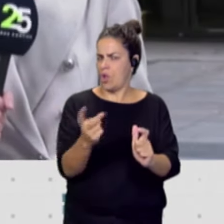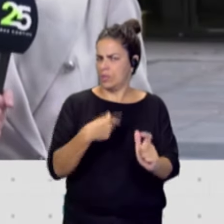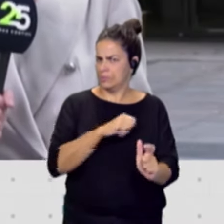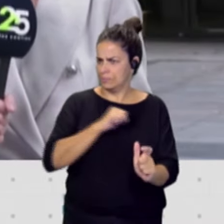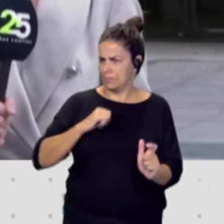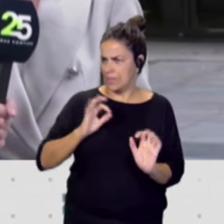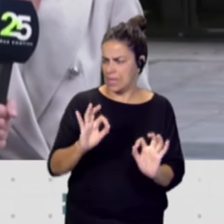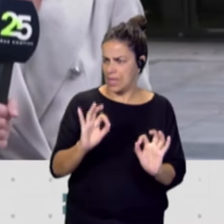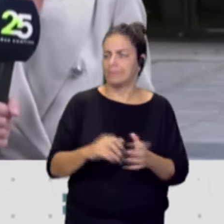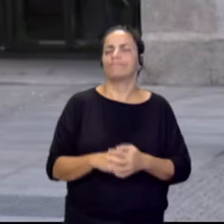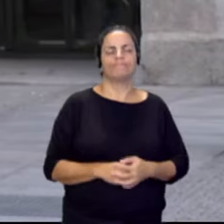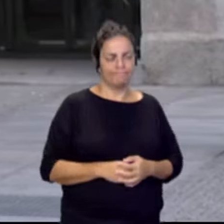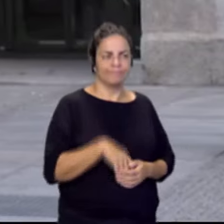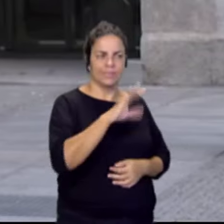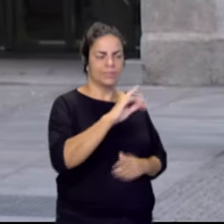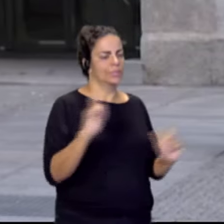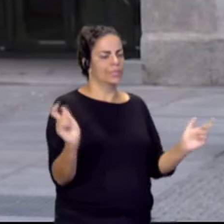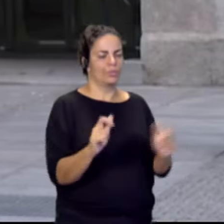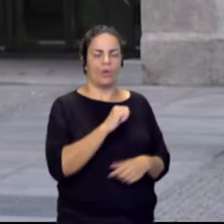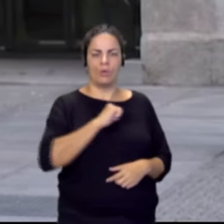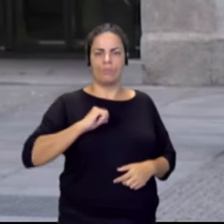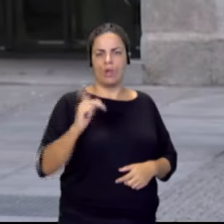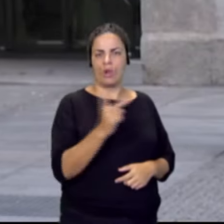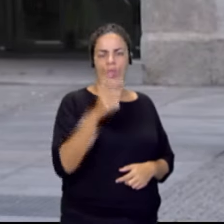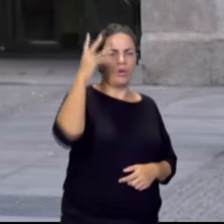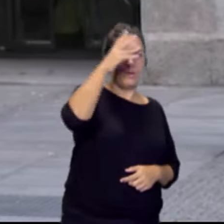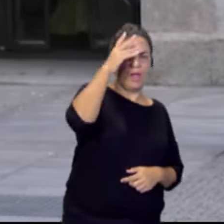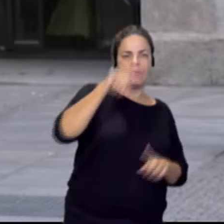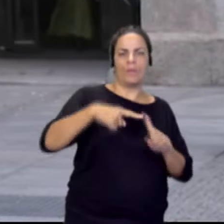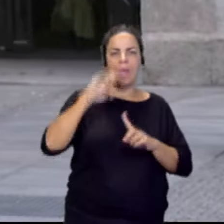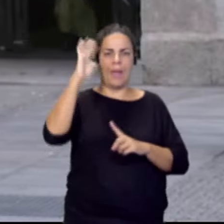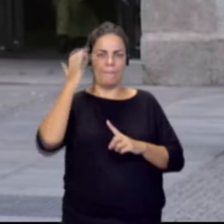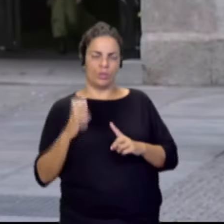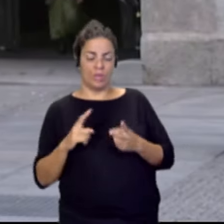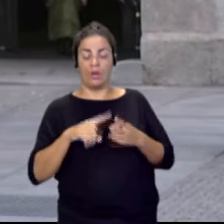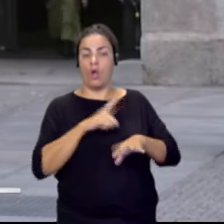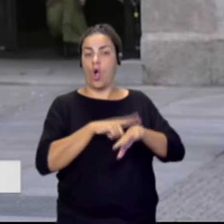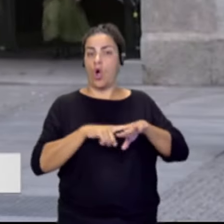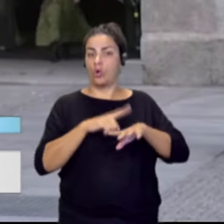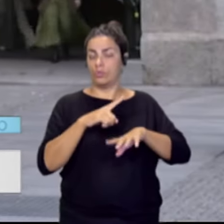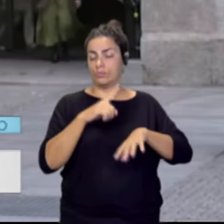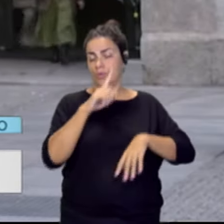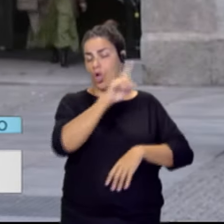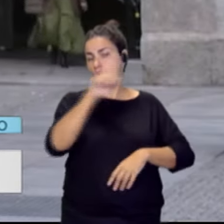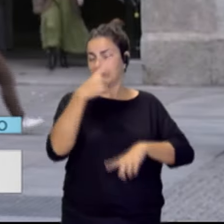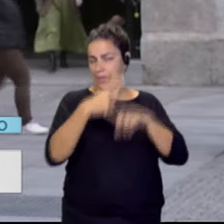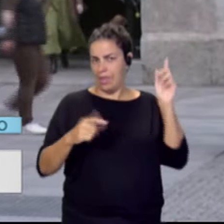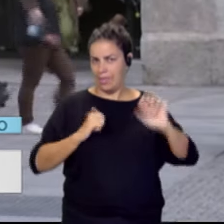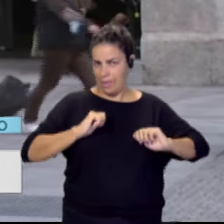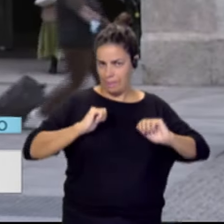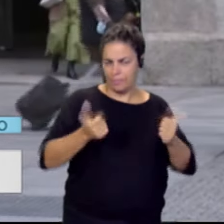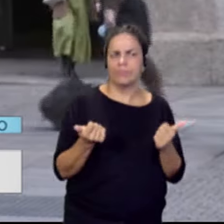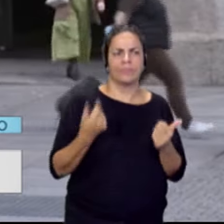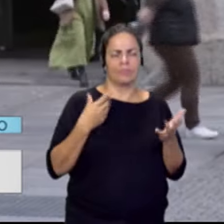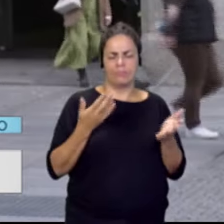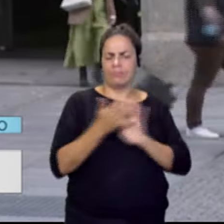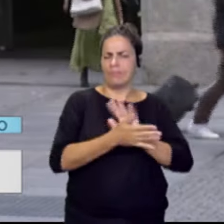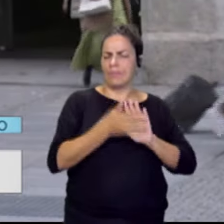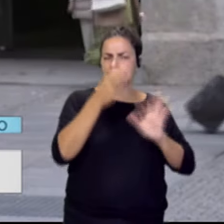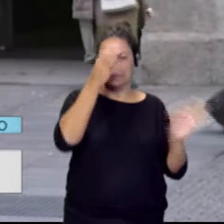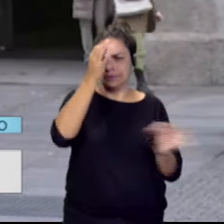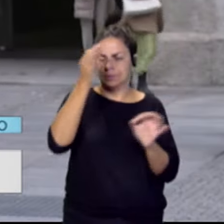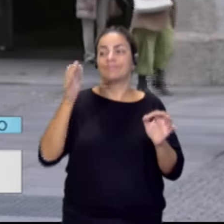Sí, reunión a puerta cerrada entre Clavijo y Montero, que arranca a las 11:30 hora canaria, con muchas cifras sobre la mesa. La fundamental, esa que comentabas, el coste de